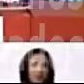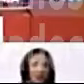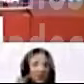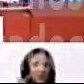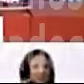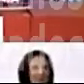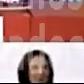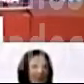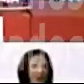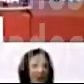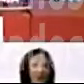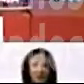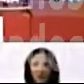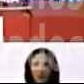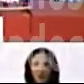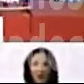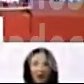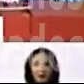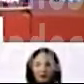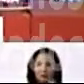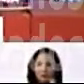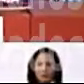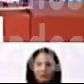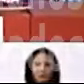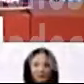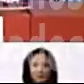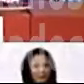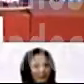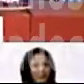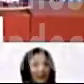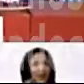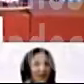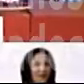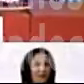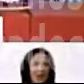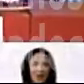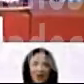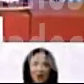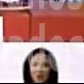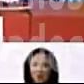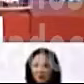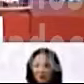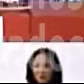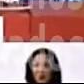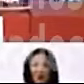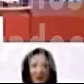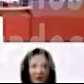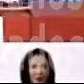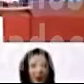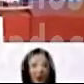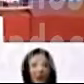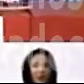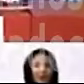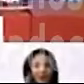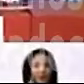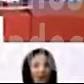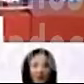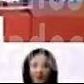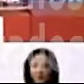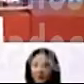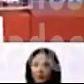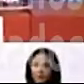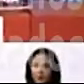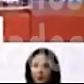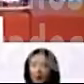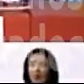supuesto, intento, hechos extraños en la Avenida Bolívar. Un nombre,